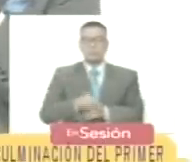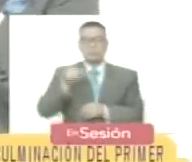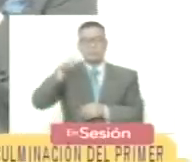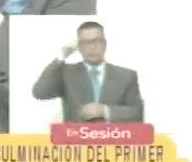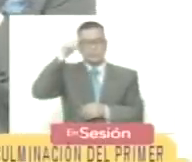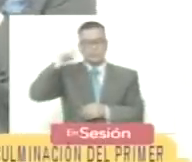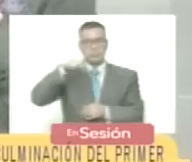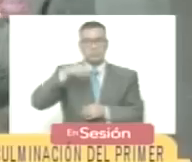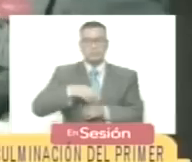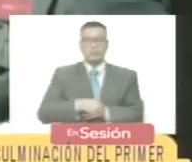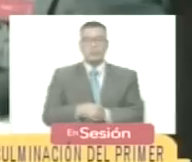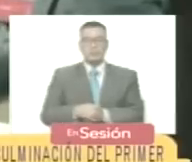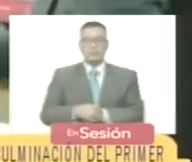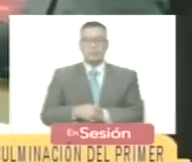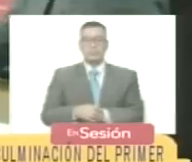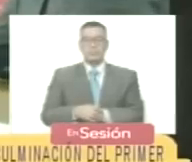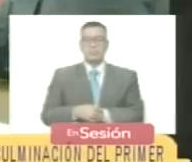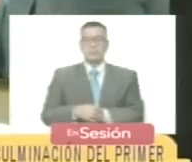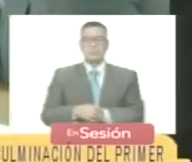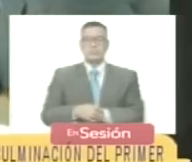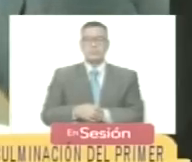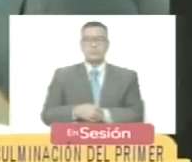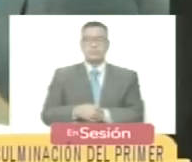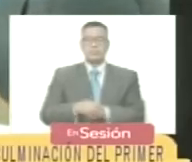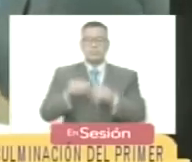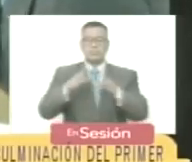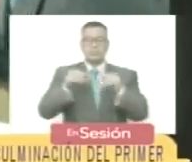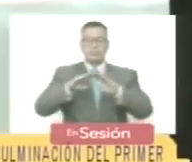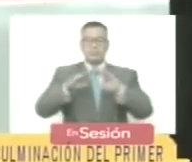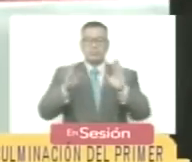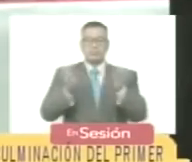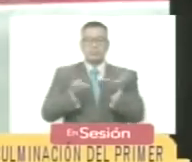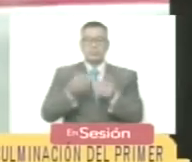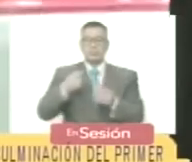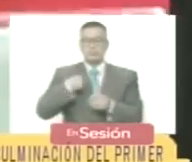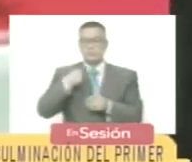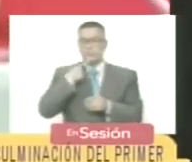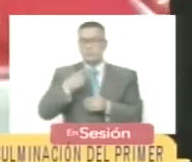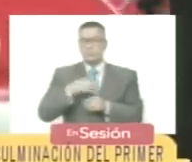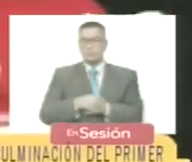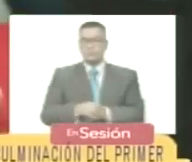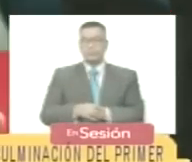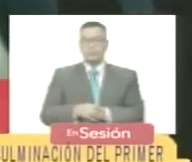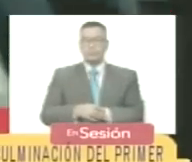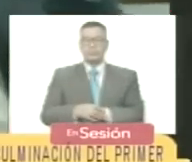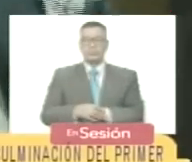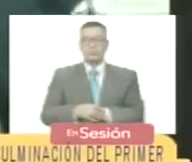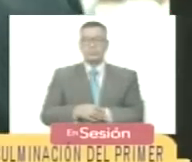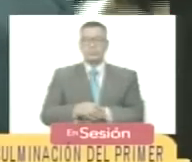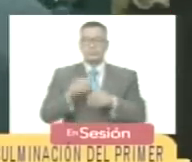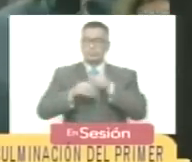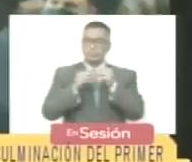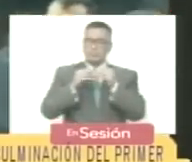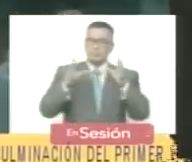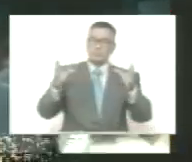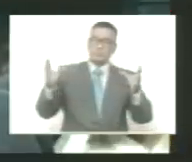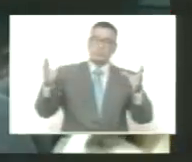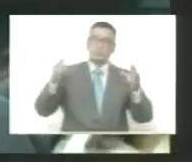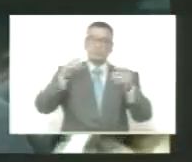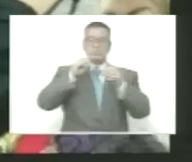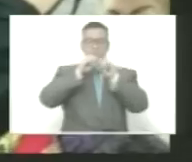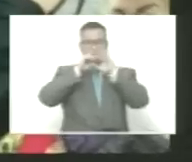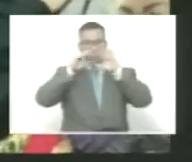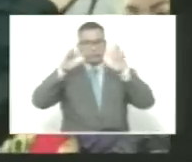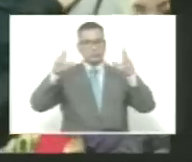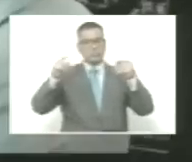hoy. Cuando en el mundo se habla de milagros económicos,